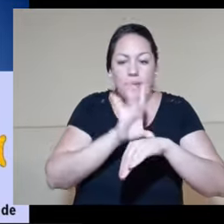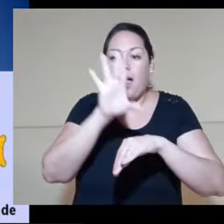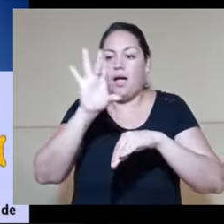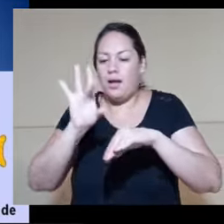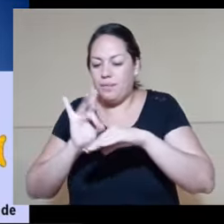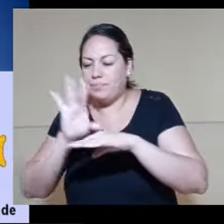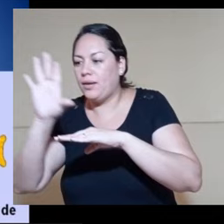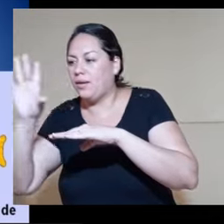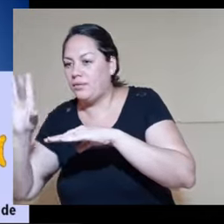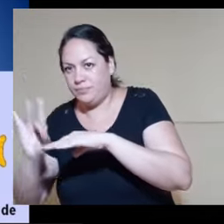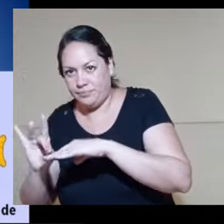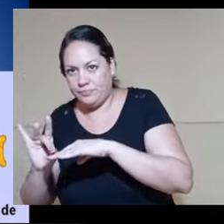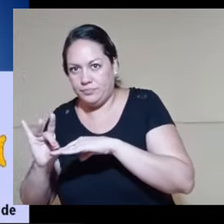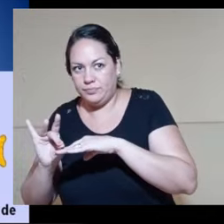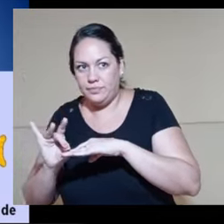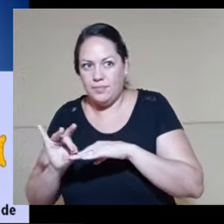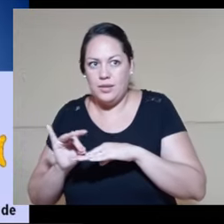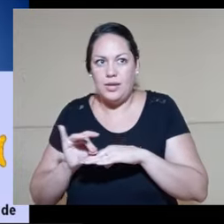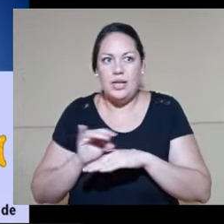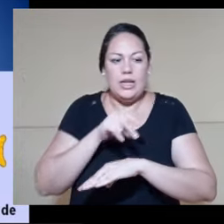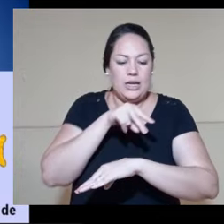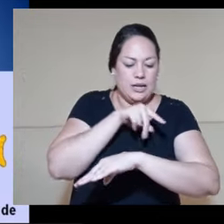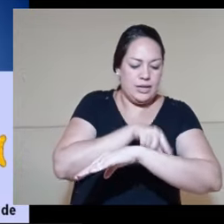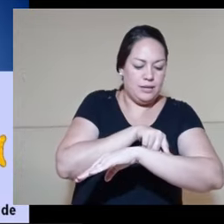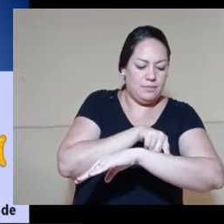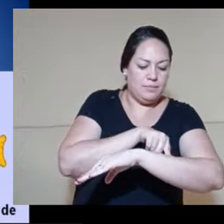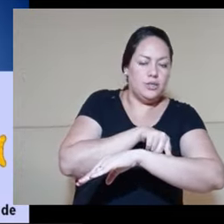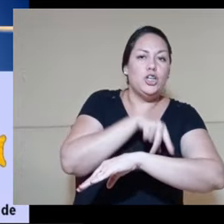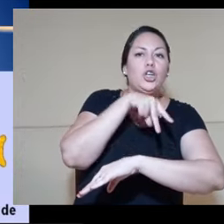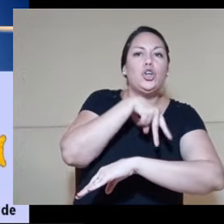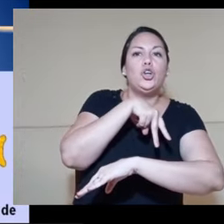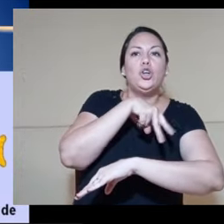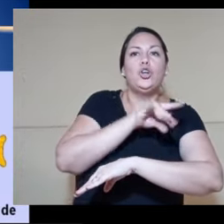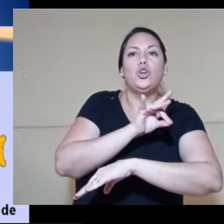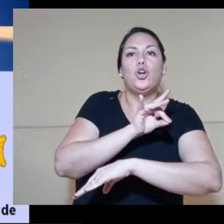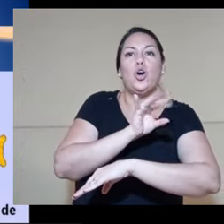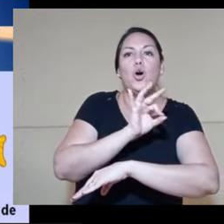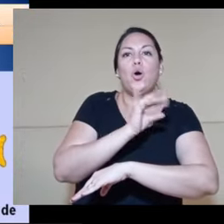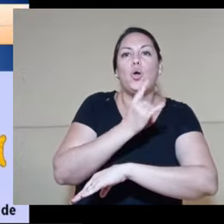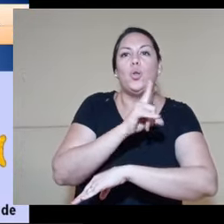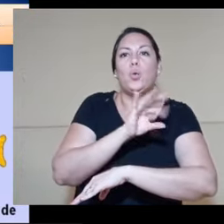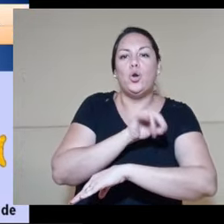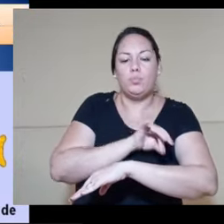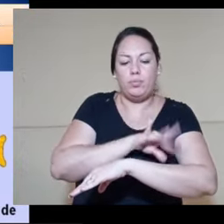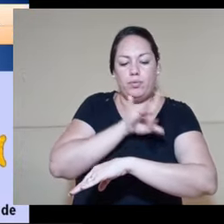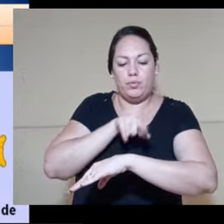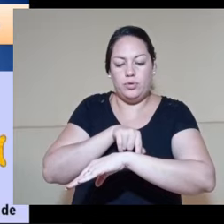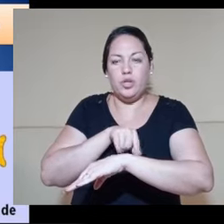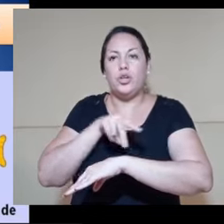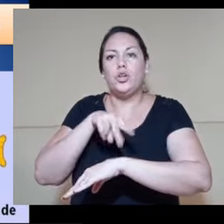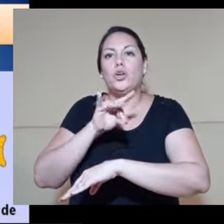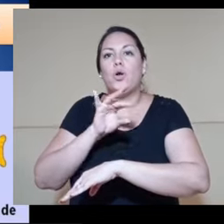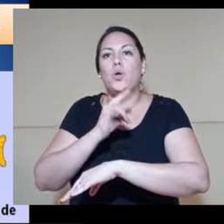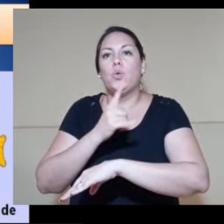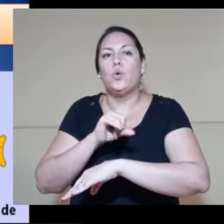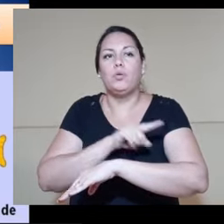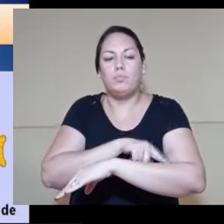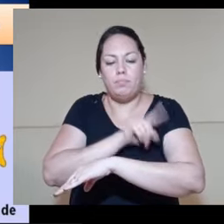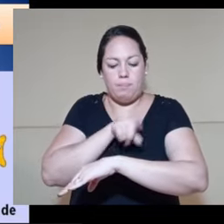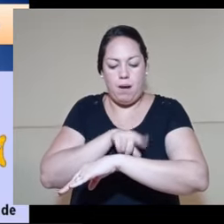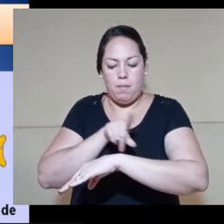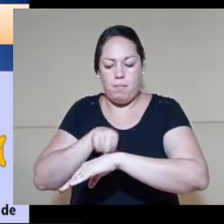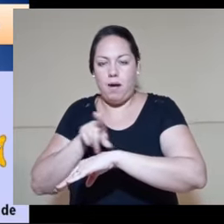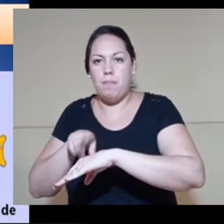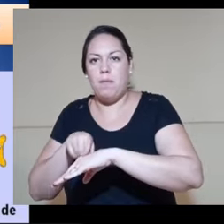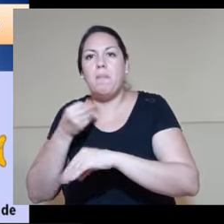escaparse, pero ahí nomás es captado de nódulo a nódulo y hace que esa conducción sea saltatoria. ¿Qué logramos